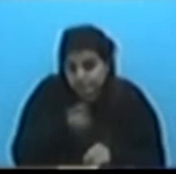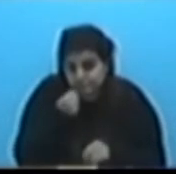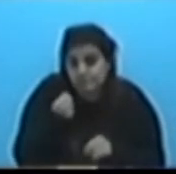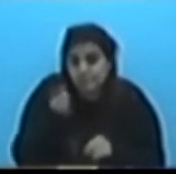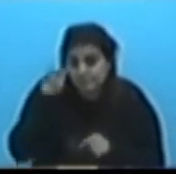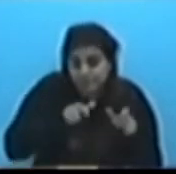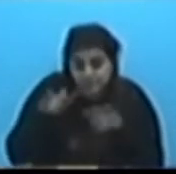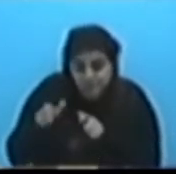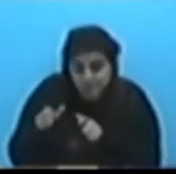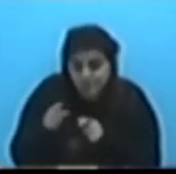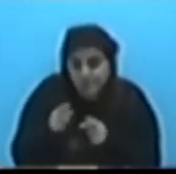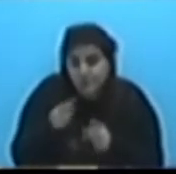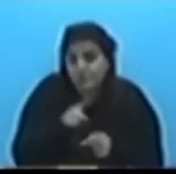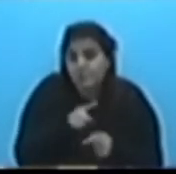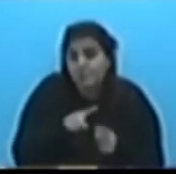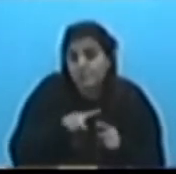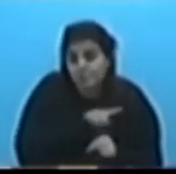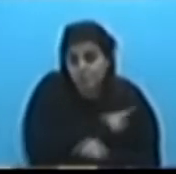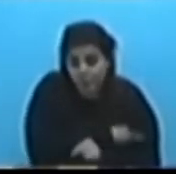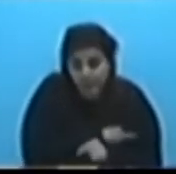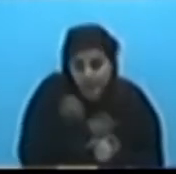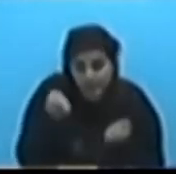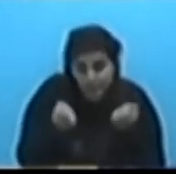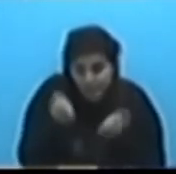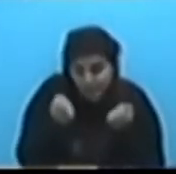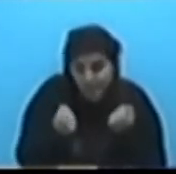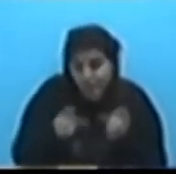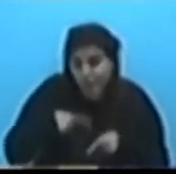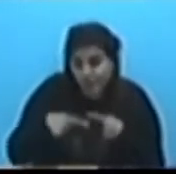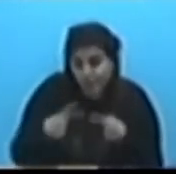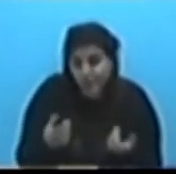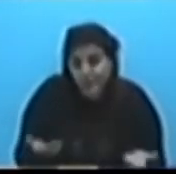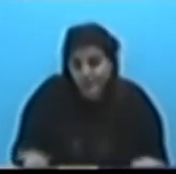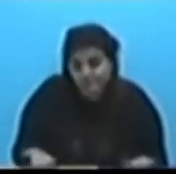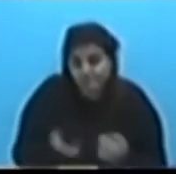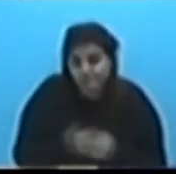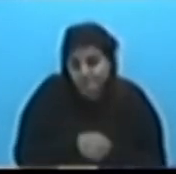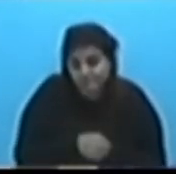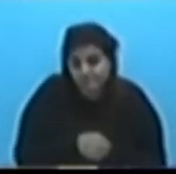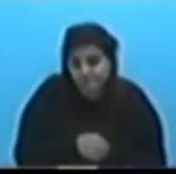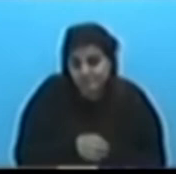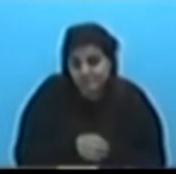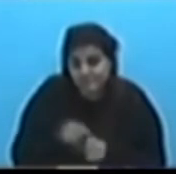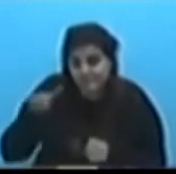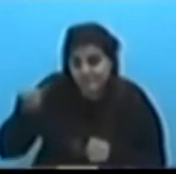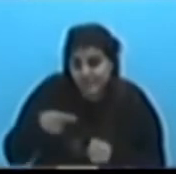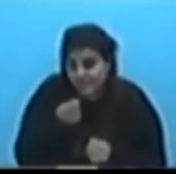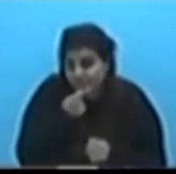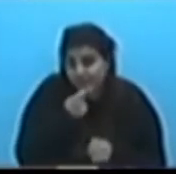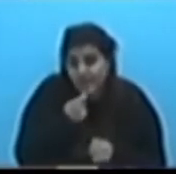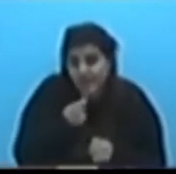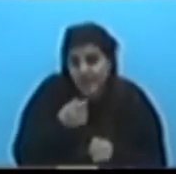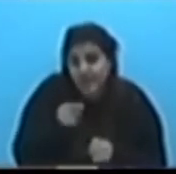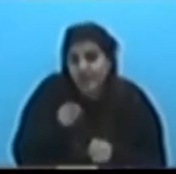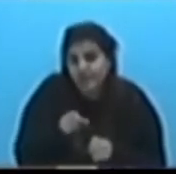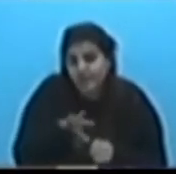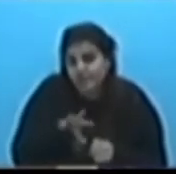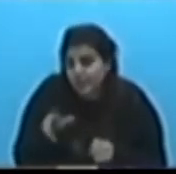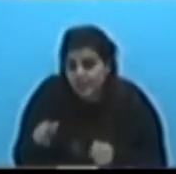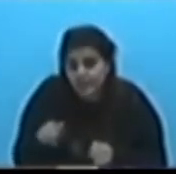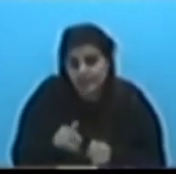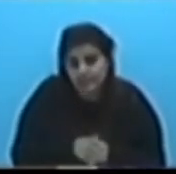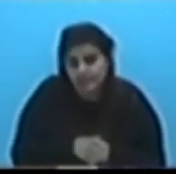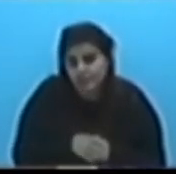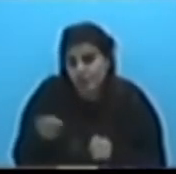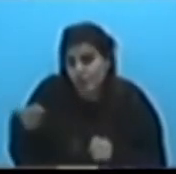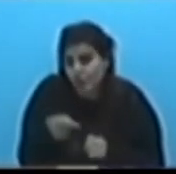que tienen poder económico para seguir gambeteando los efectos de las consecuencias que están haciendo. Es un delito en flagrancia